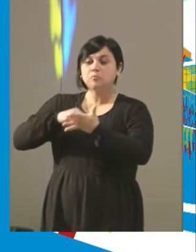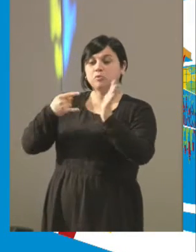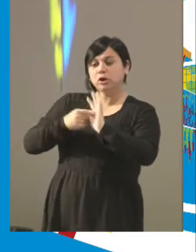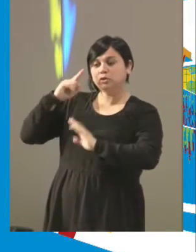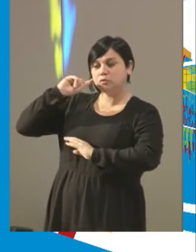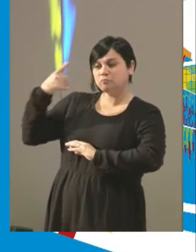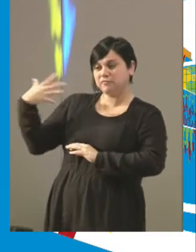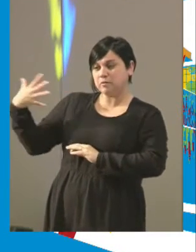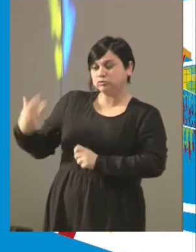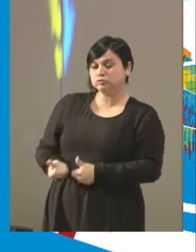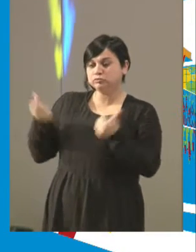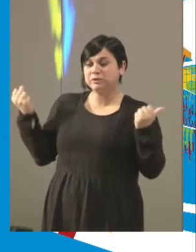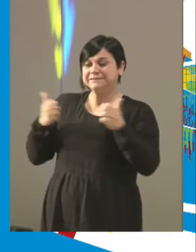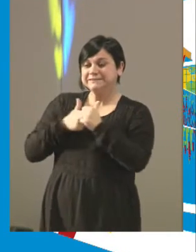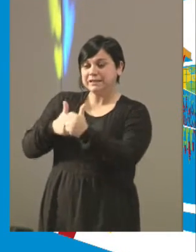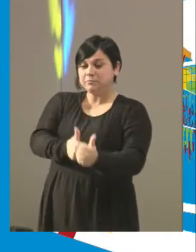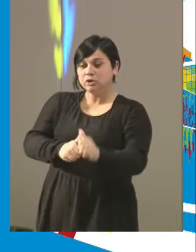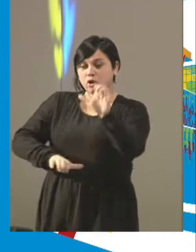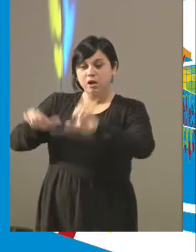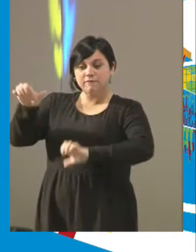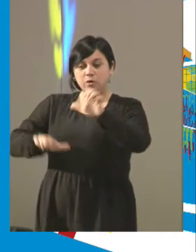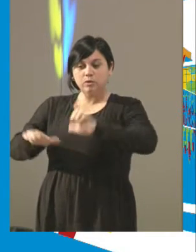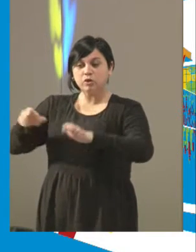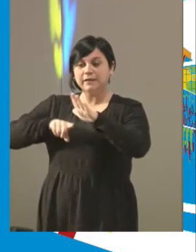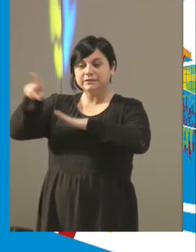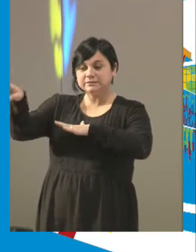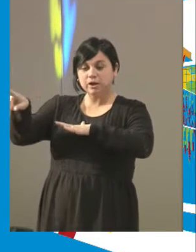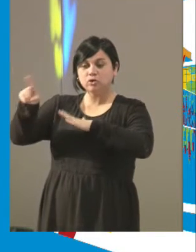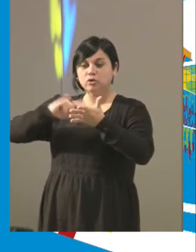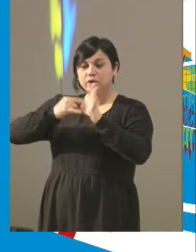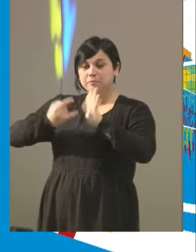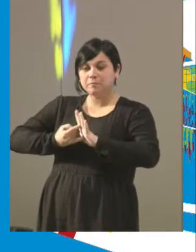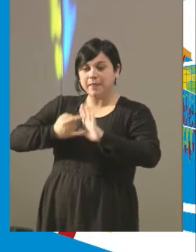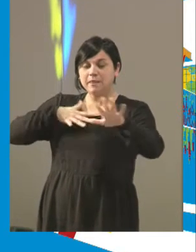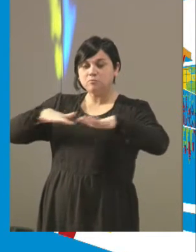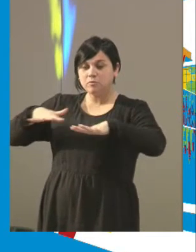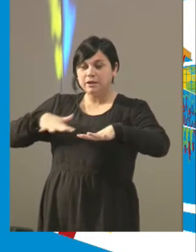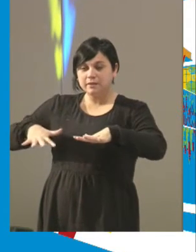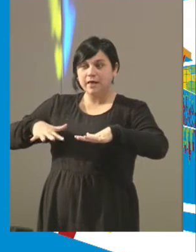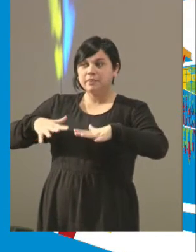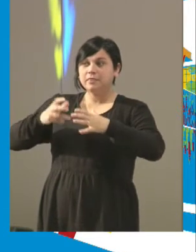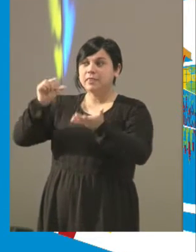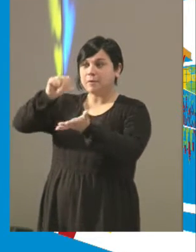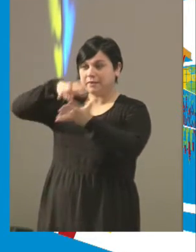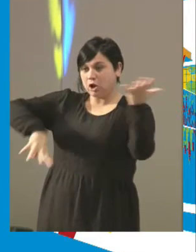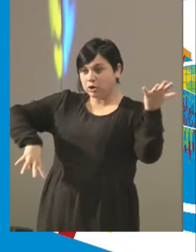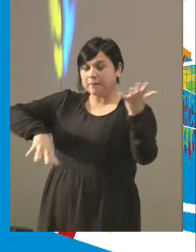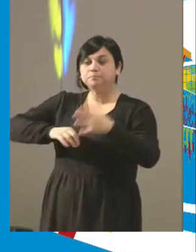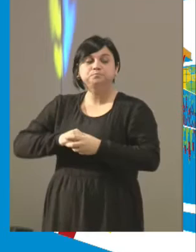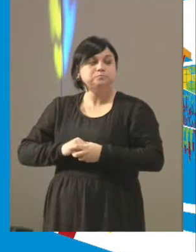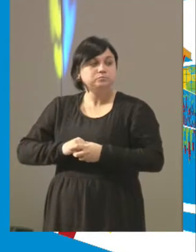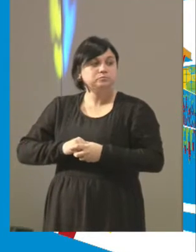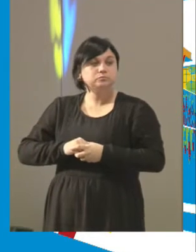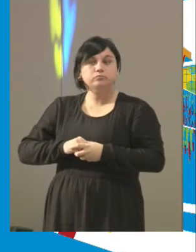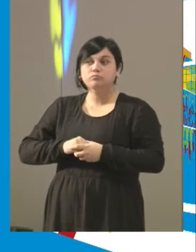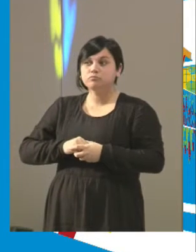destacados que ha realizado se encuentran el seguimiento y evaluación del desarrollo del Plan Director de Movilidad de la Región Metropolitana de Barcelona, para la